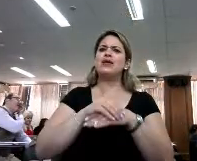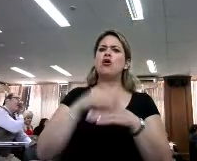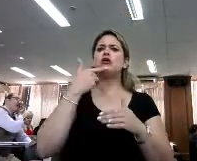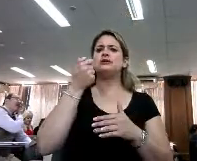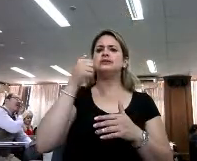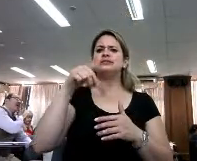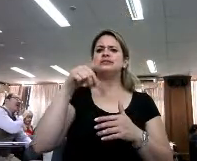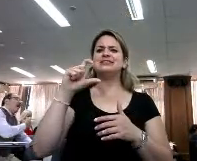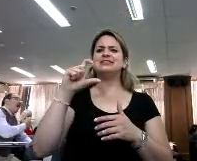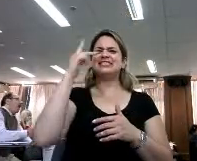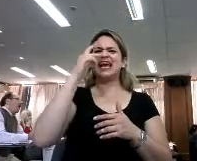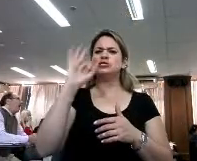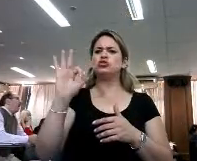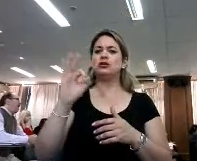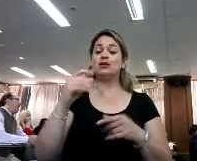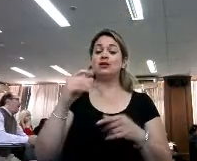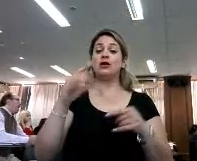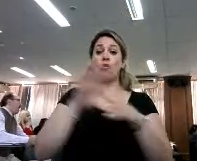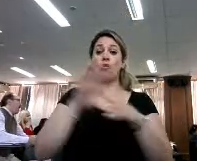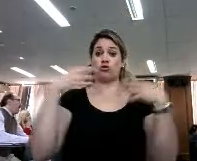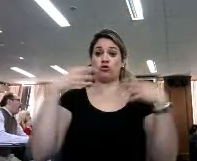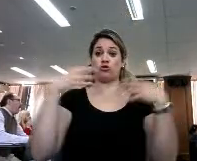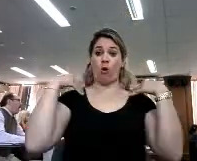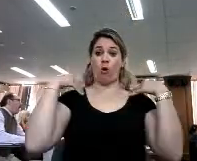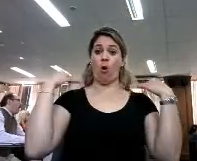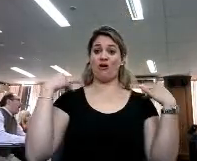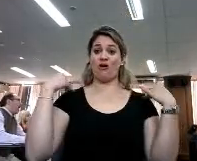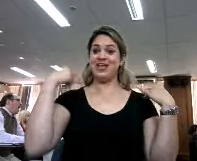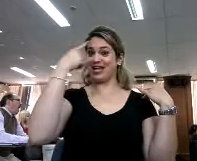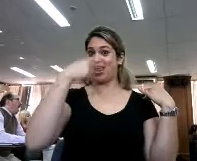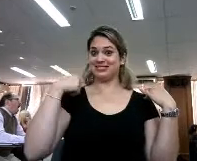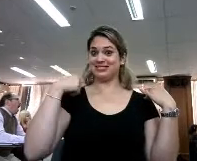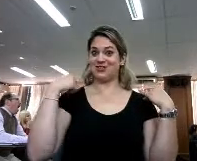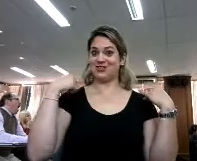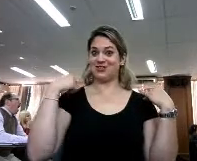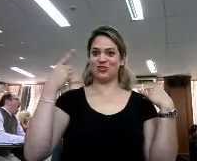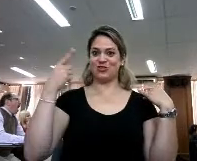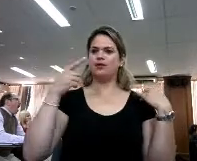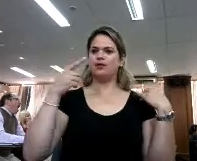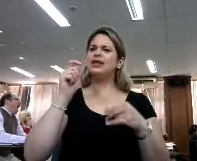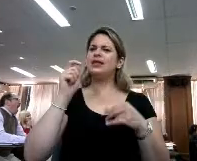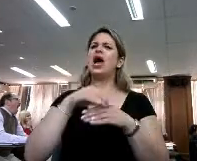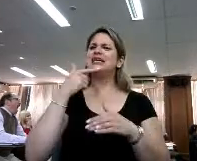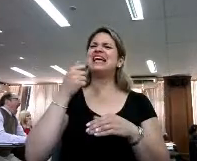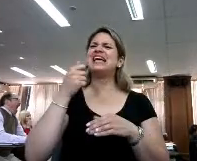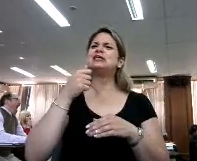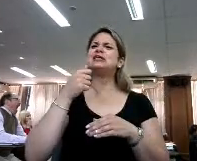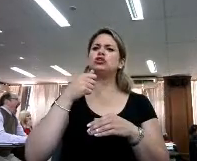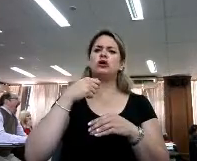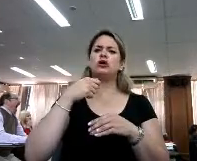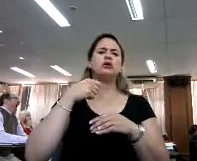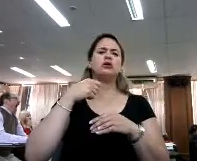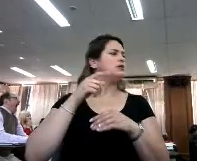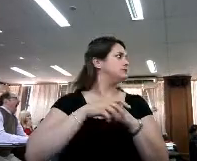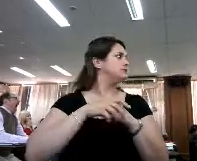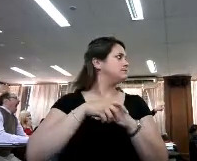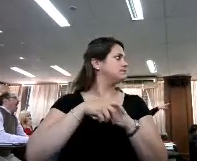¿Cómo? En los hombros hay otras caras. ¿Quién vio a Sancho? ¿Dónde está Sancho?